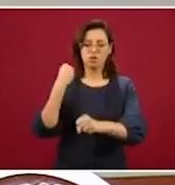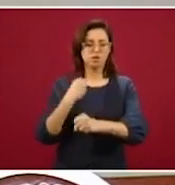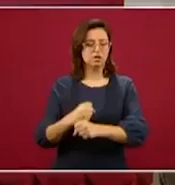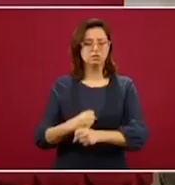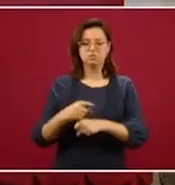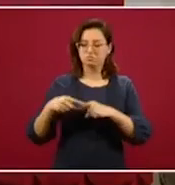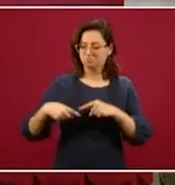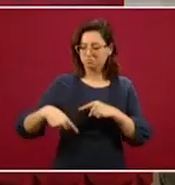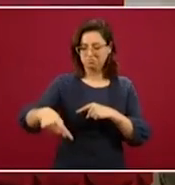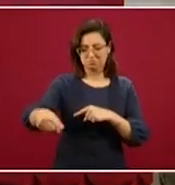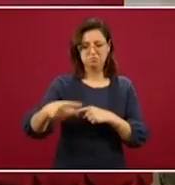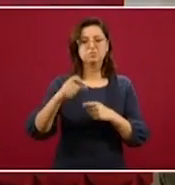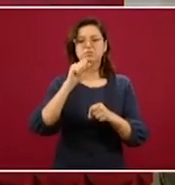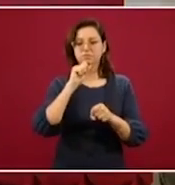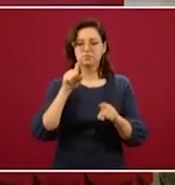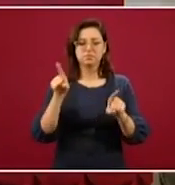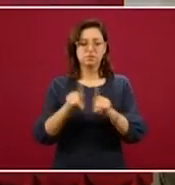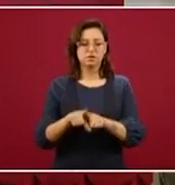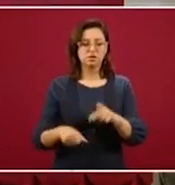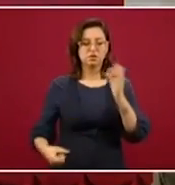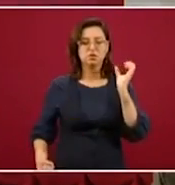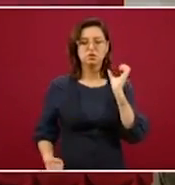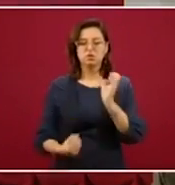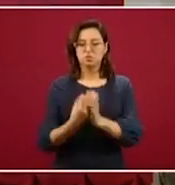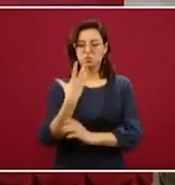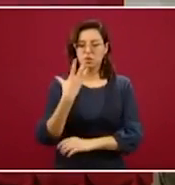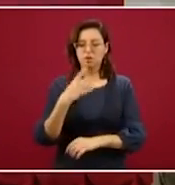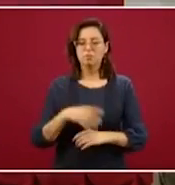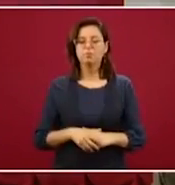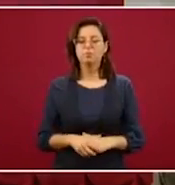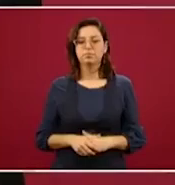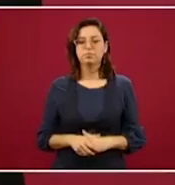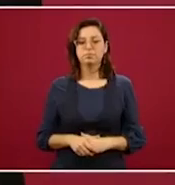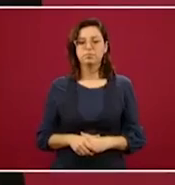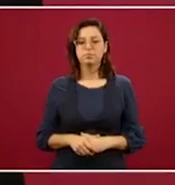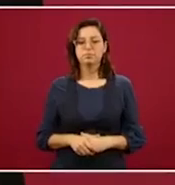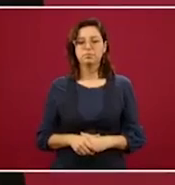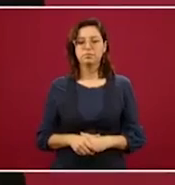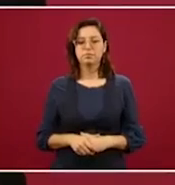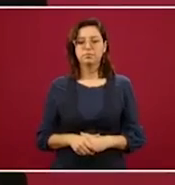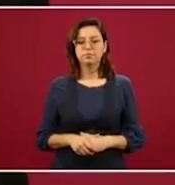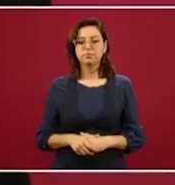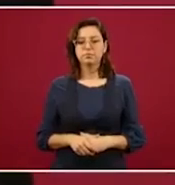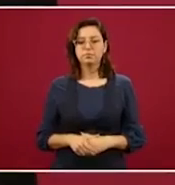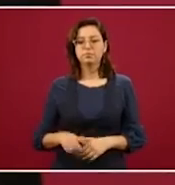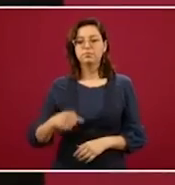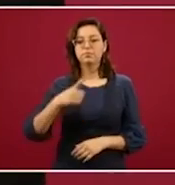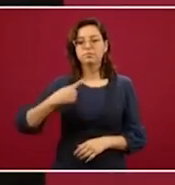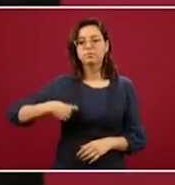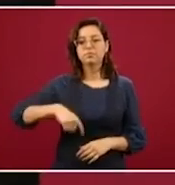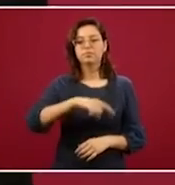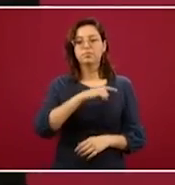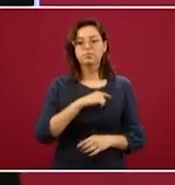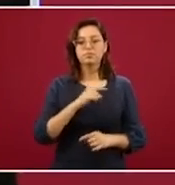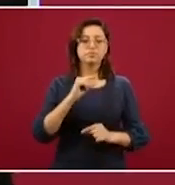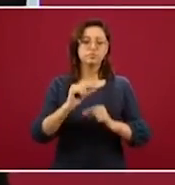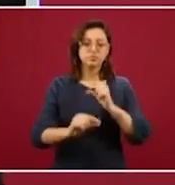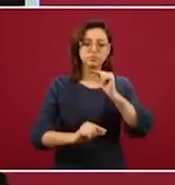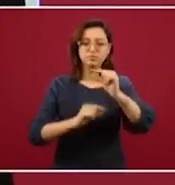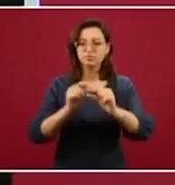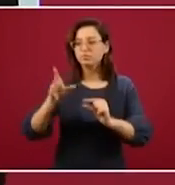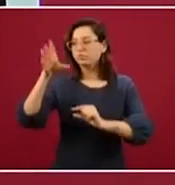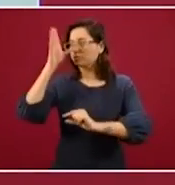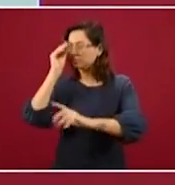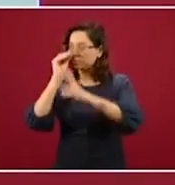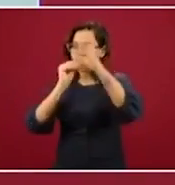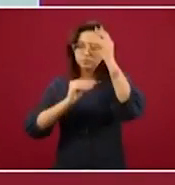y vamos a tener este nuevo componente. Como ven, hemos ido aprendiendo, haciendo colaboraciones